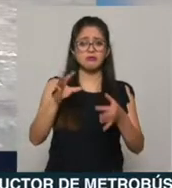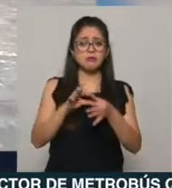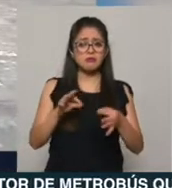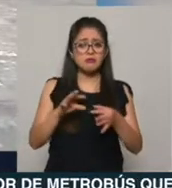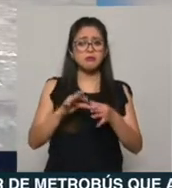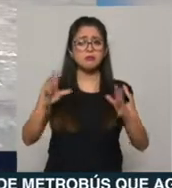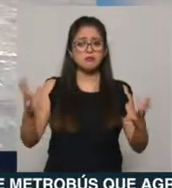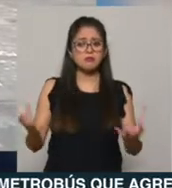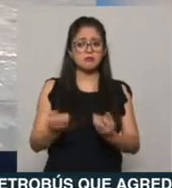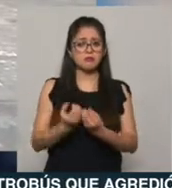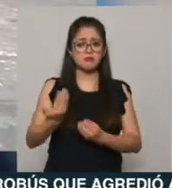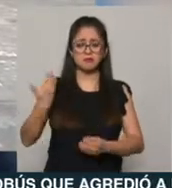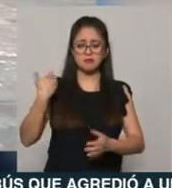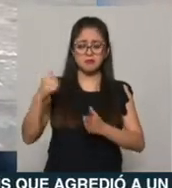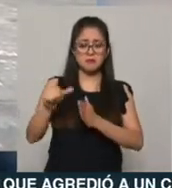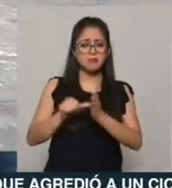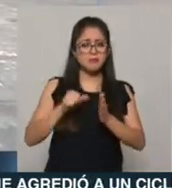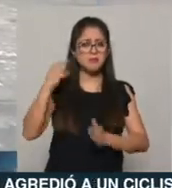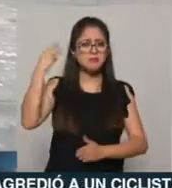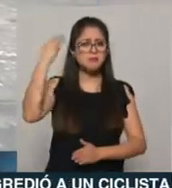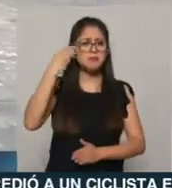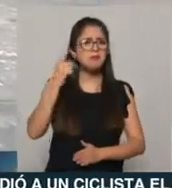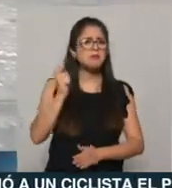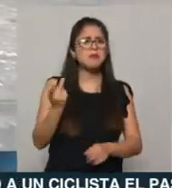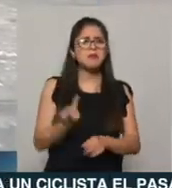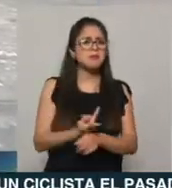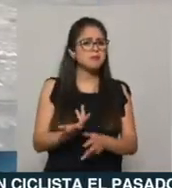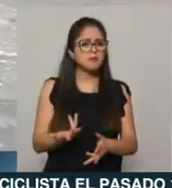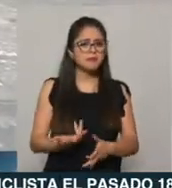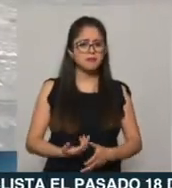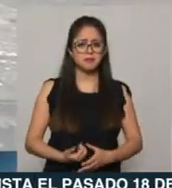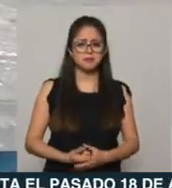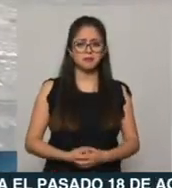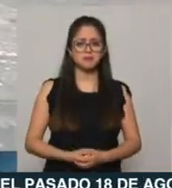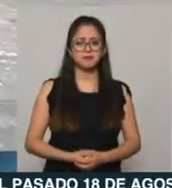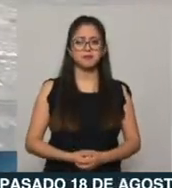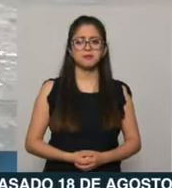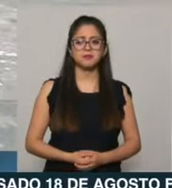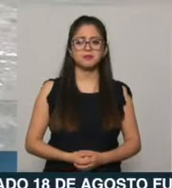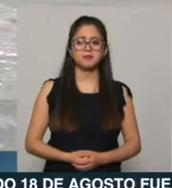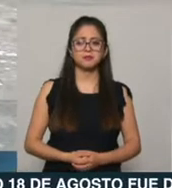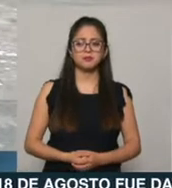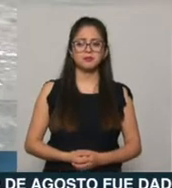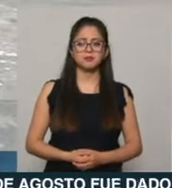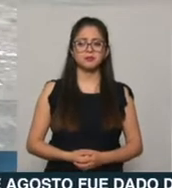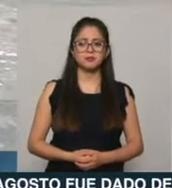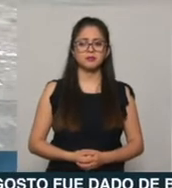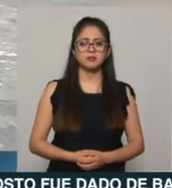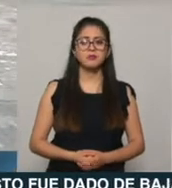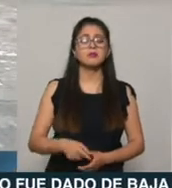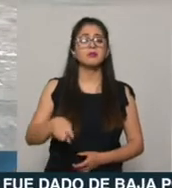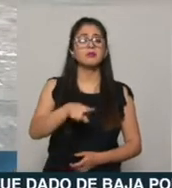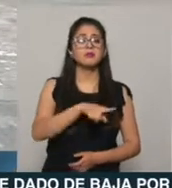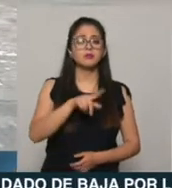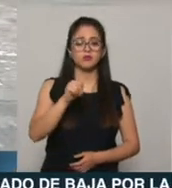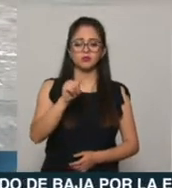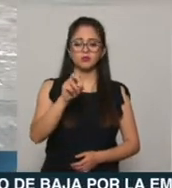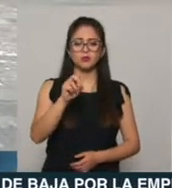rescate en el mes de marzo. ¿Cómo fue esa hazaña? Sí, mira, salió un servicio en una torre de alta